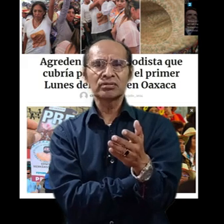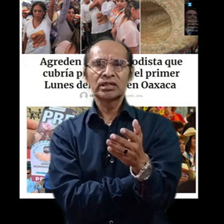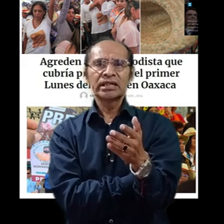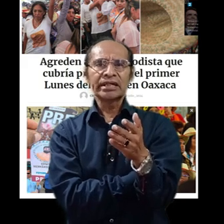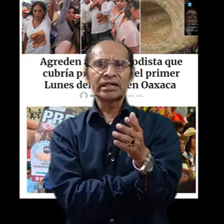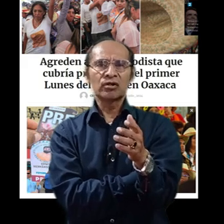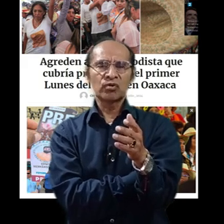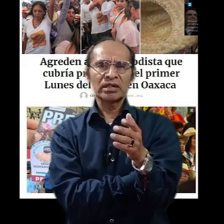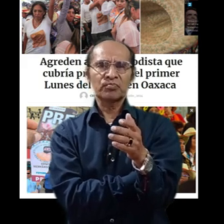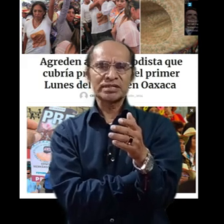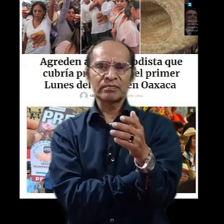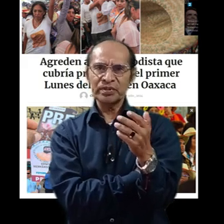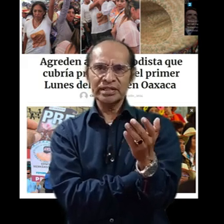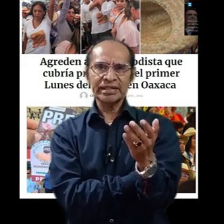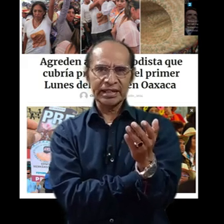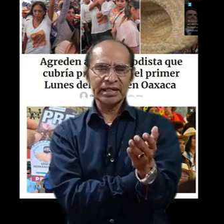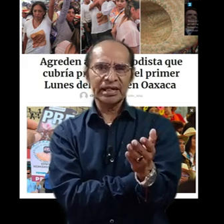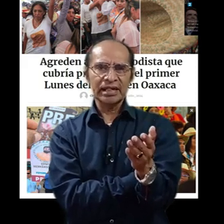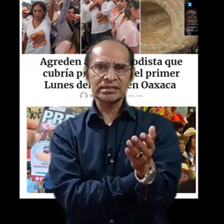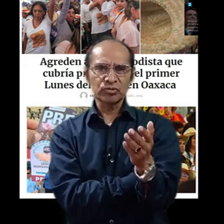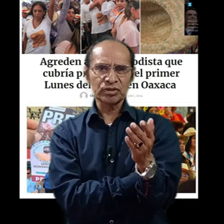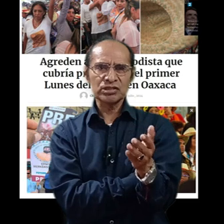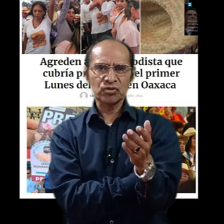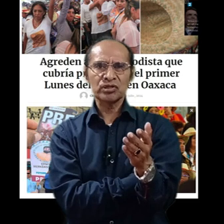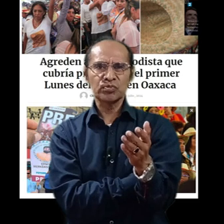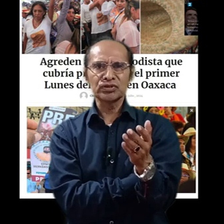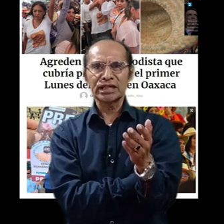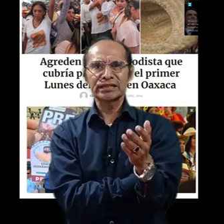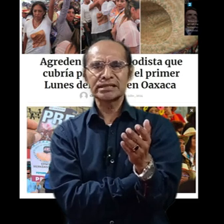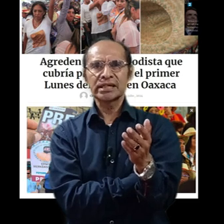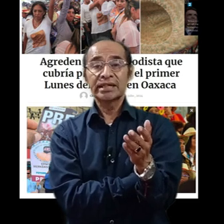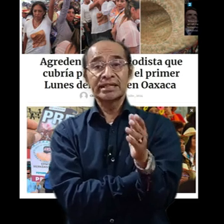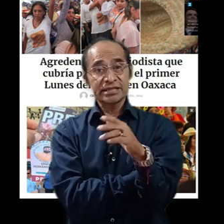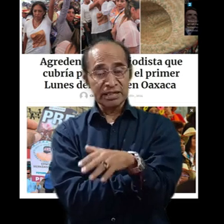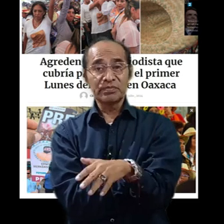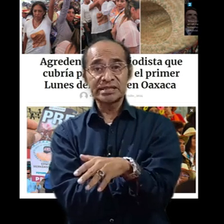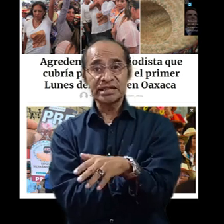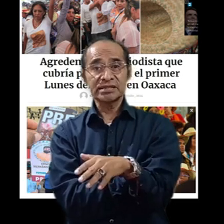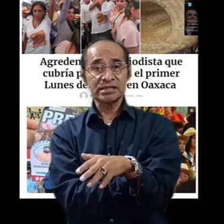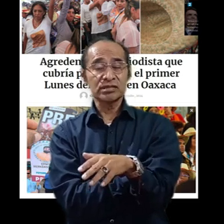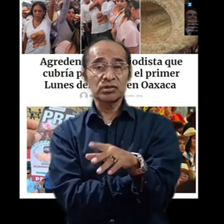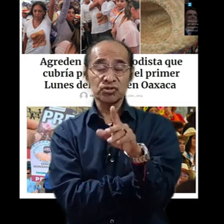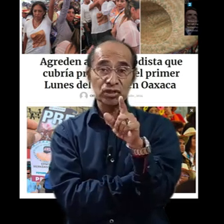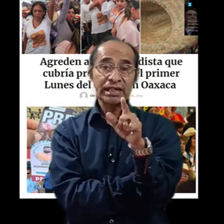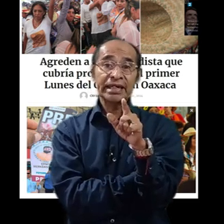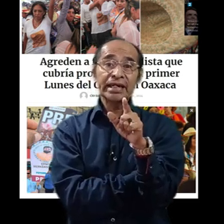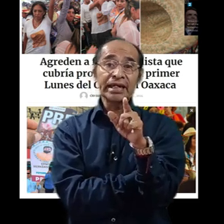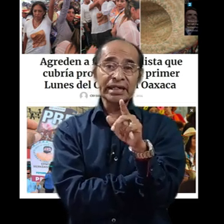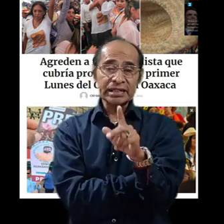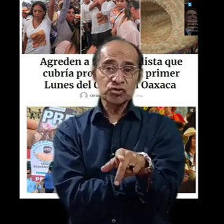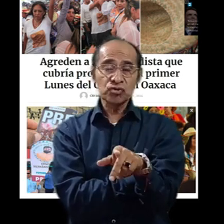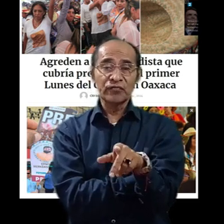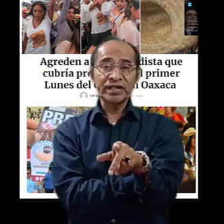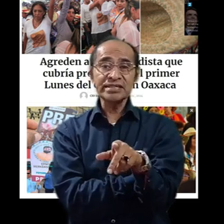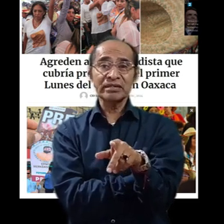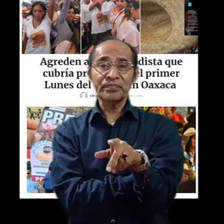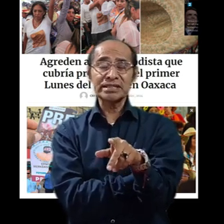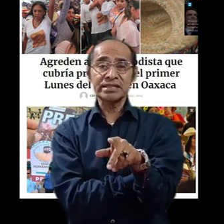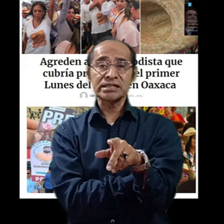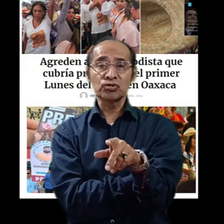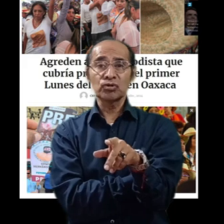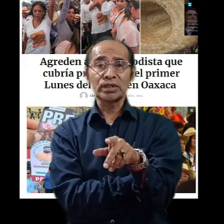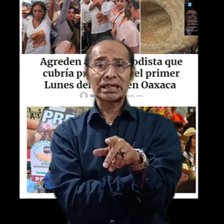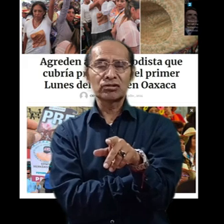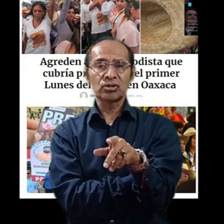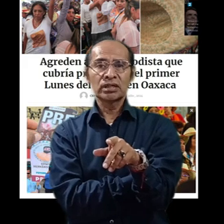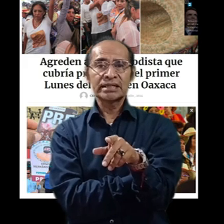comunicado en la cual pues se pide que a las autoridades correspondientes se investigue esta situación en su conferencia de